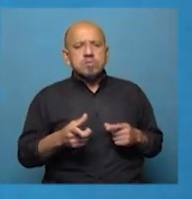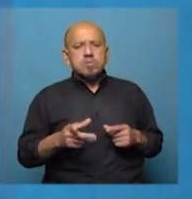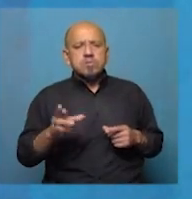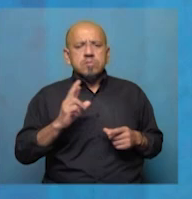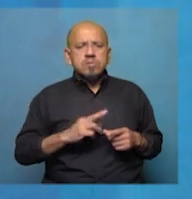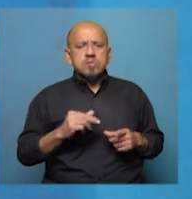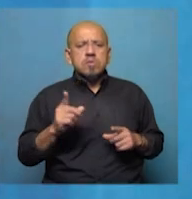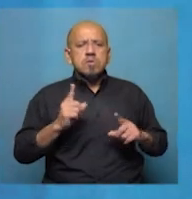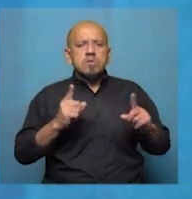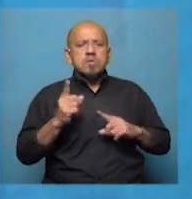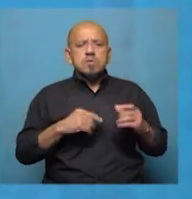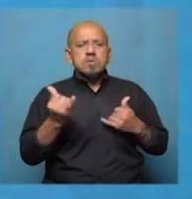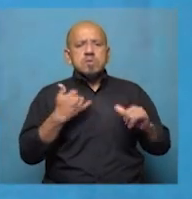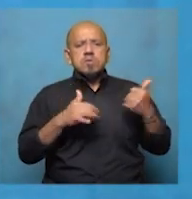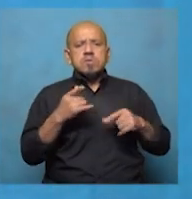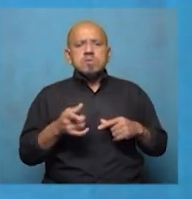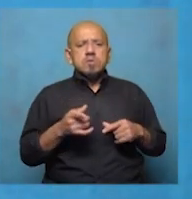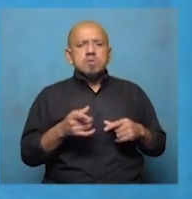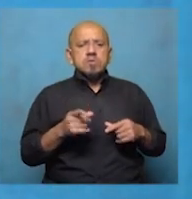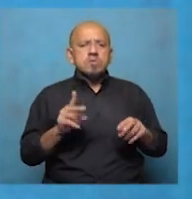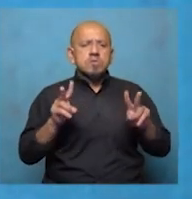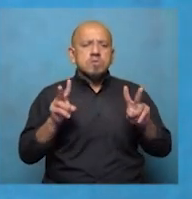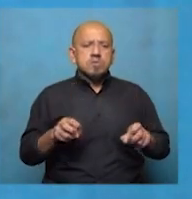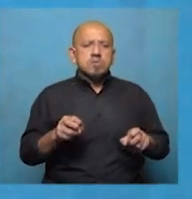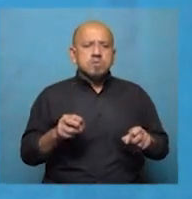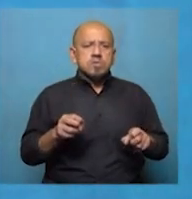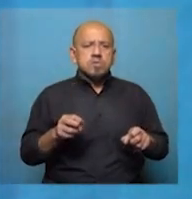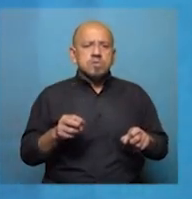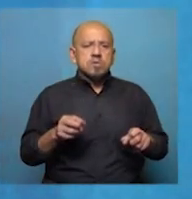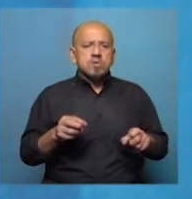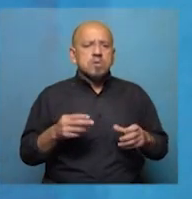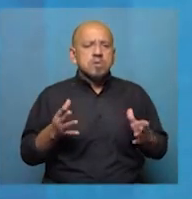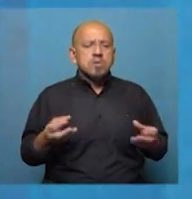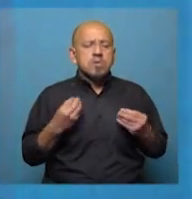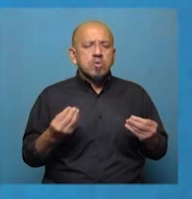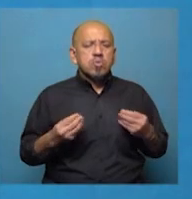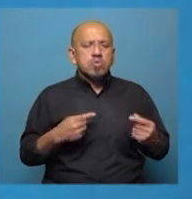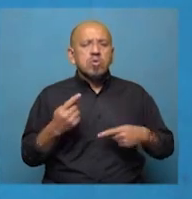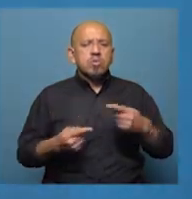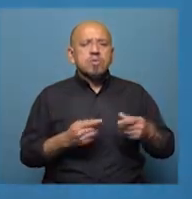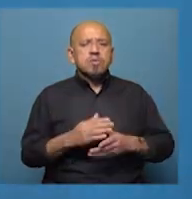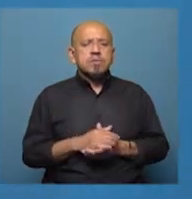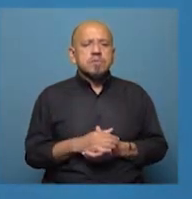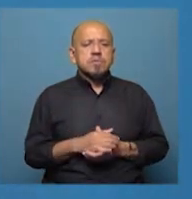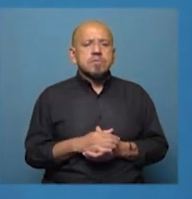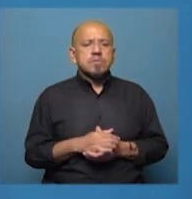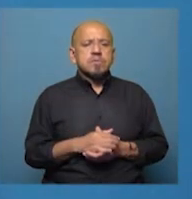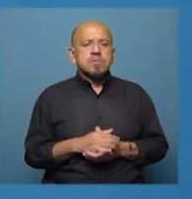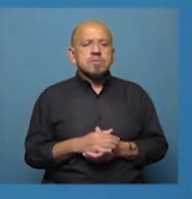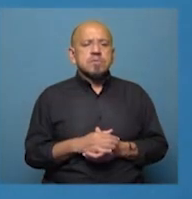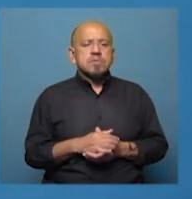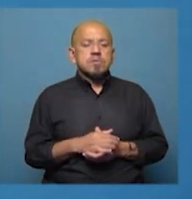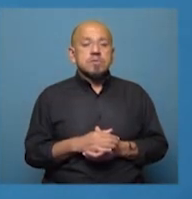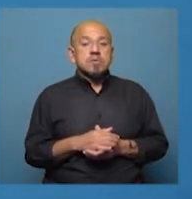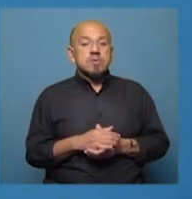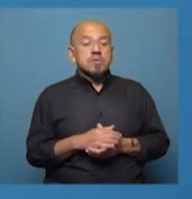determinadas informaciones que había solicitado un tema que tuvo una observación del tribunal también cómo sigue ese tema eh seguimos sin sin tener